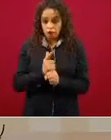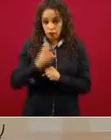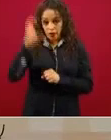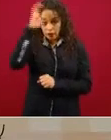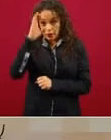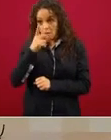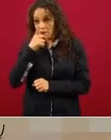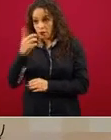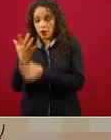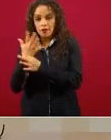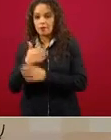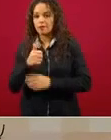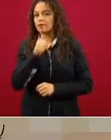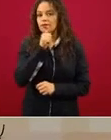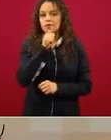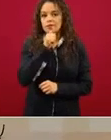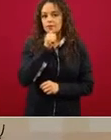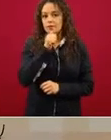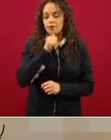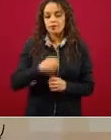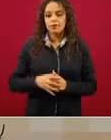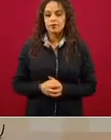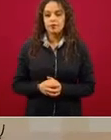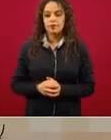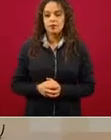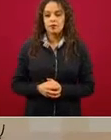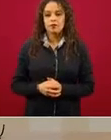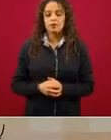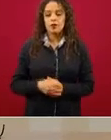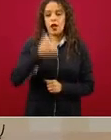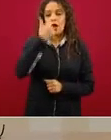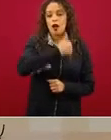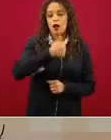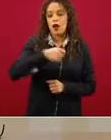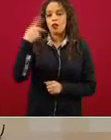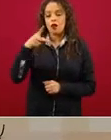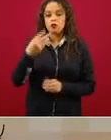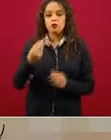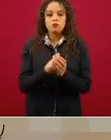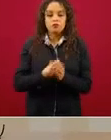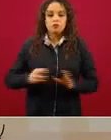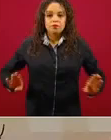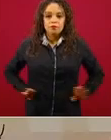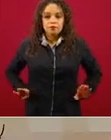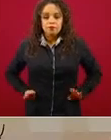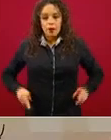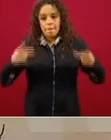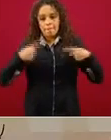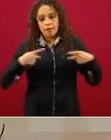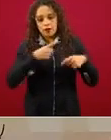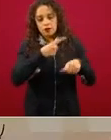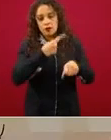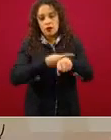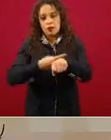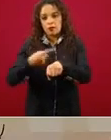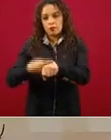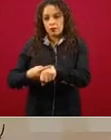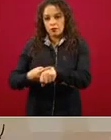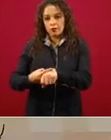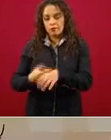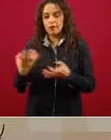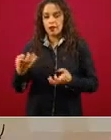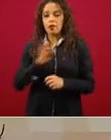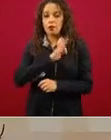a ciertas características de los pacientes, pudieran hacer deseable su uso por